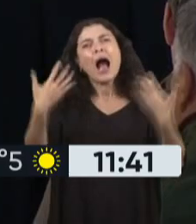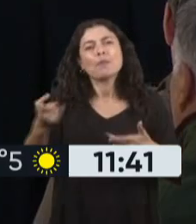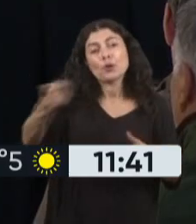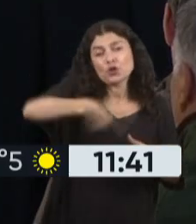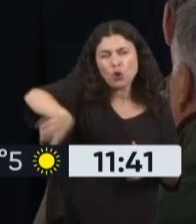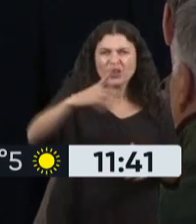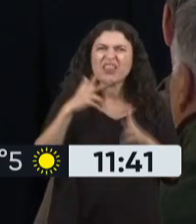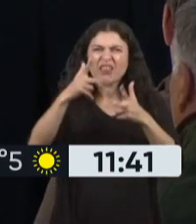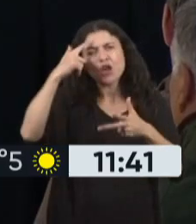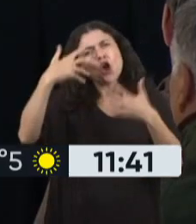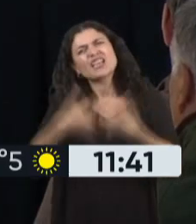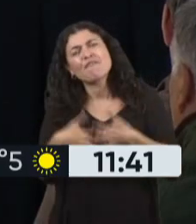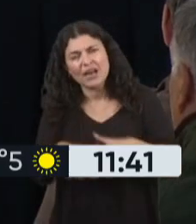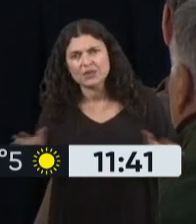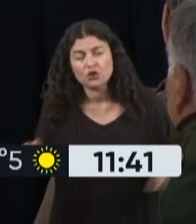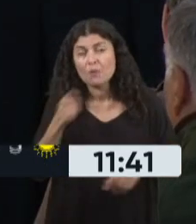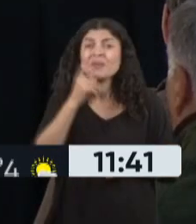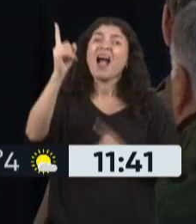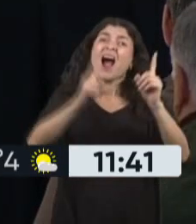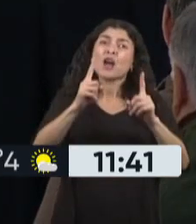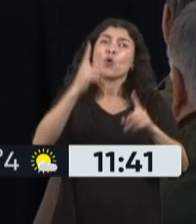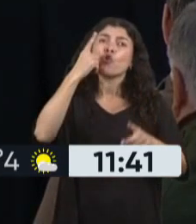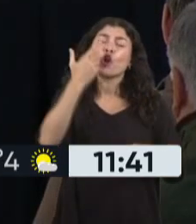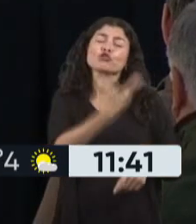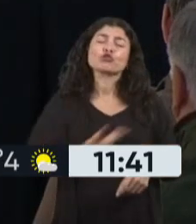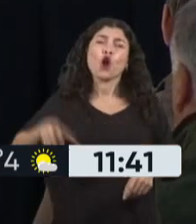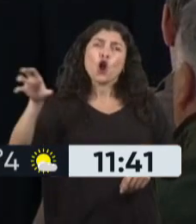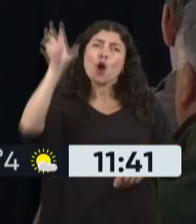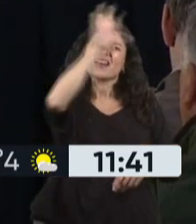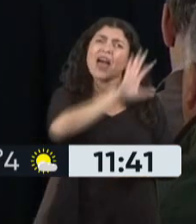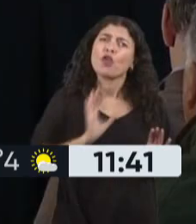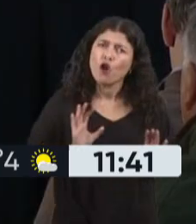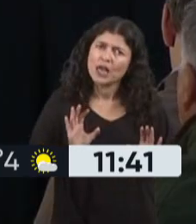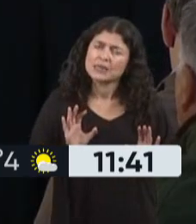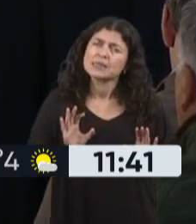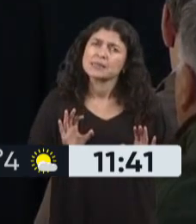reflexionen sobre aquellos gobernadores, digamos, que